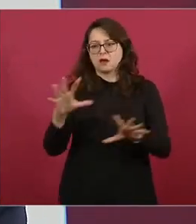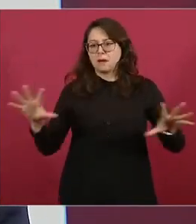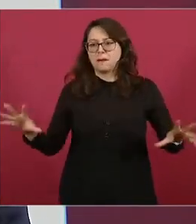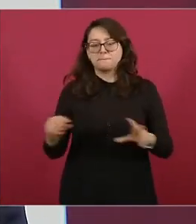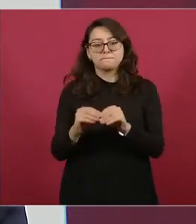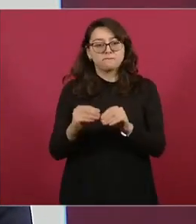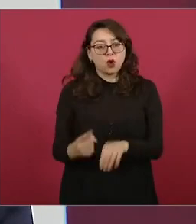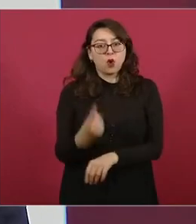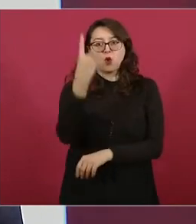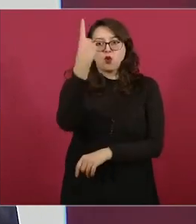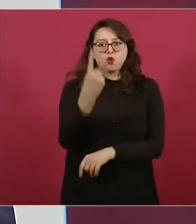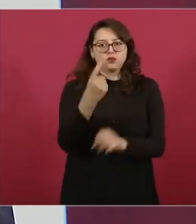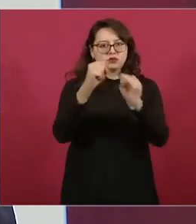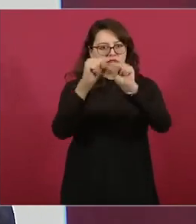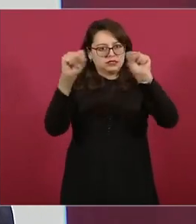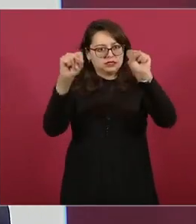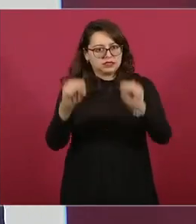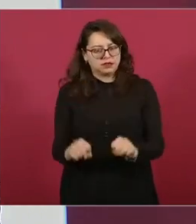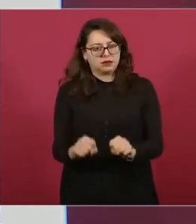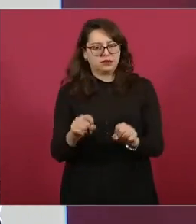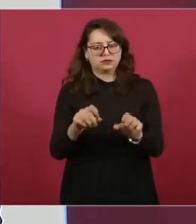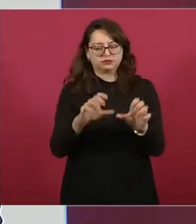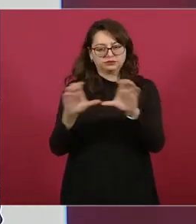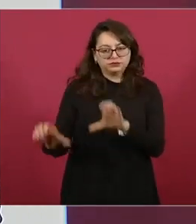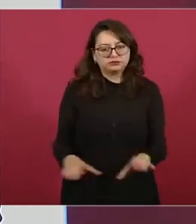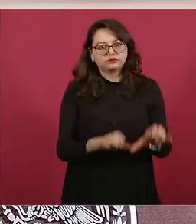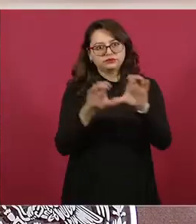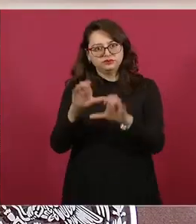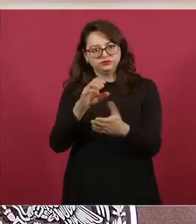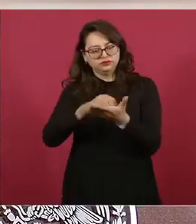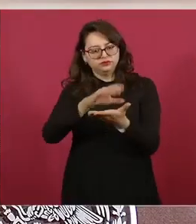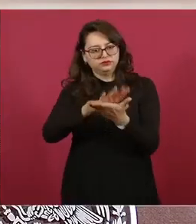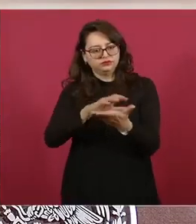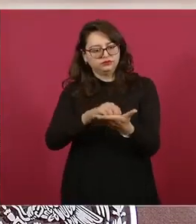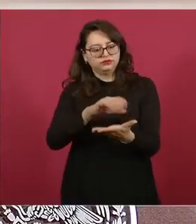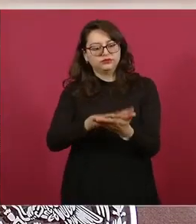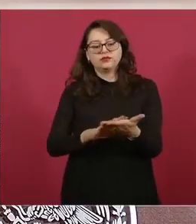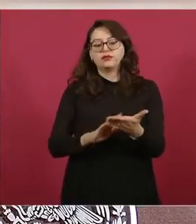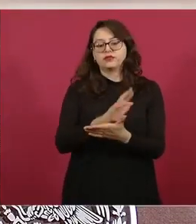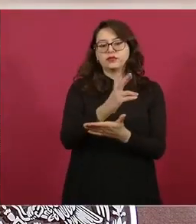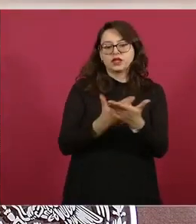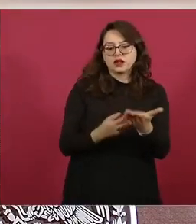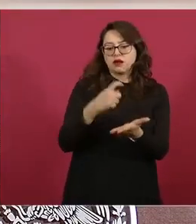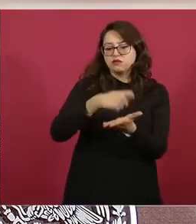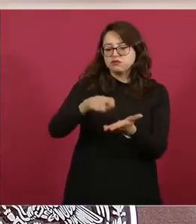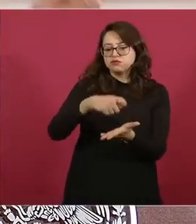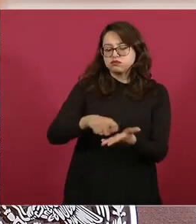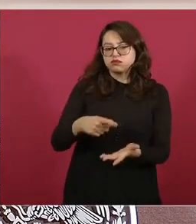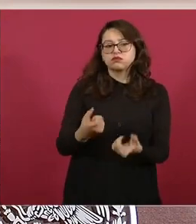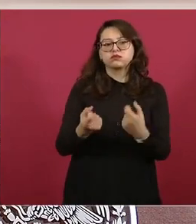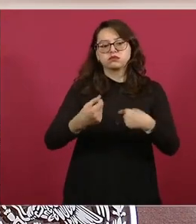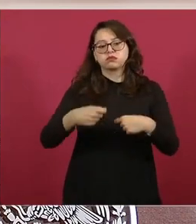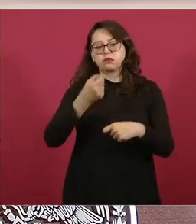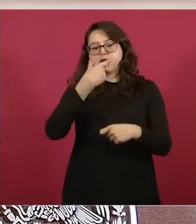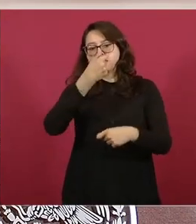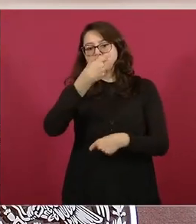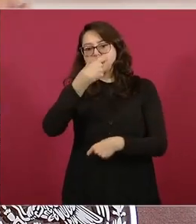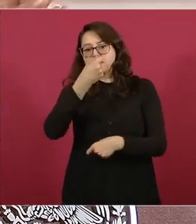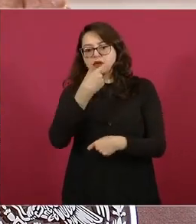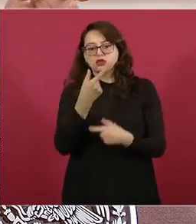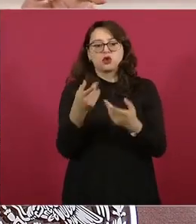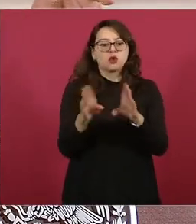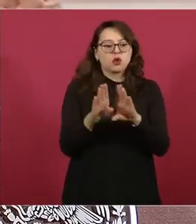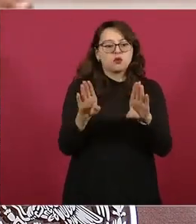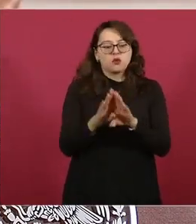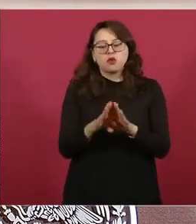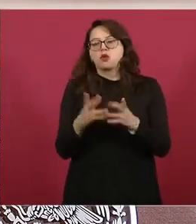herramienta permite conocer el suministro de recetas en todo el país en tiempo real y garantiza la trazabilidad de los medicamentos,